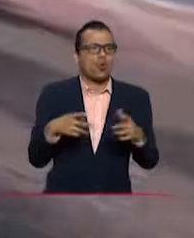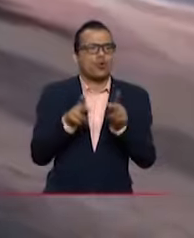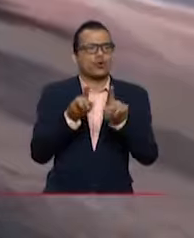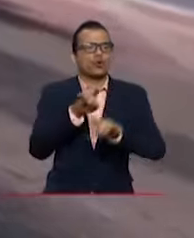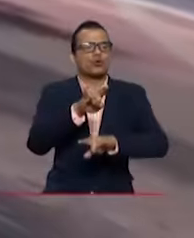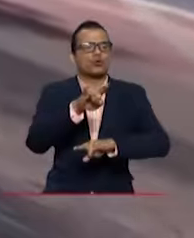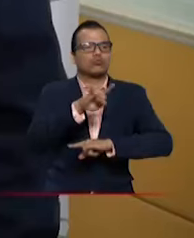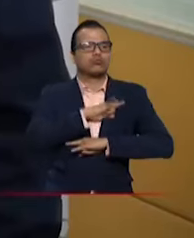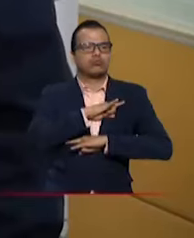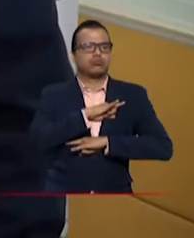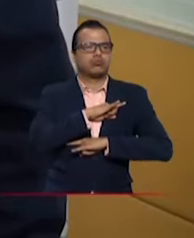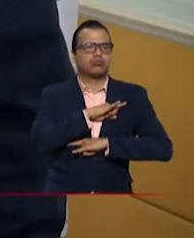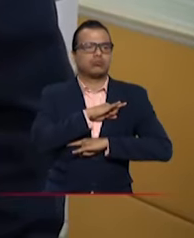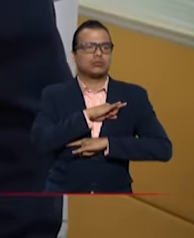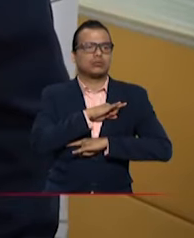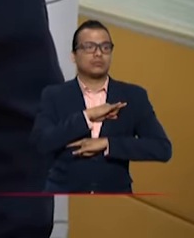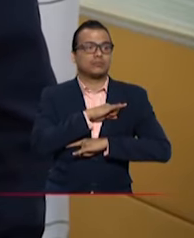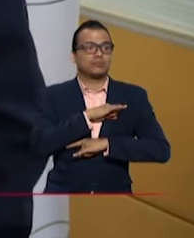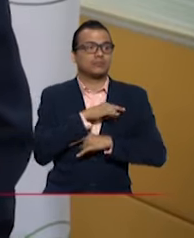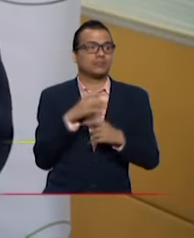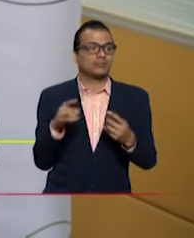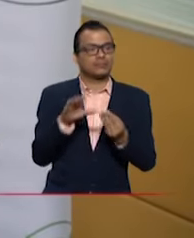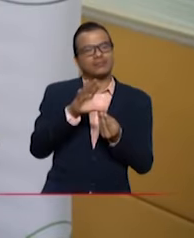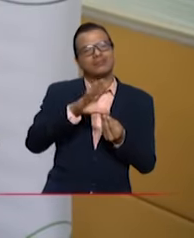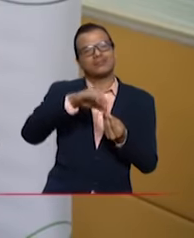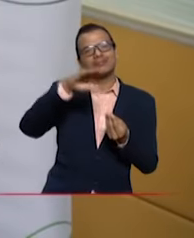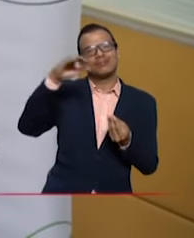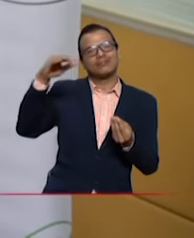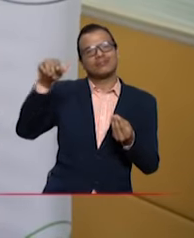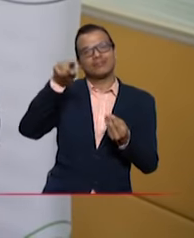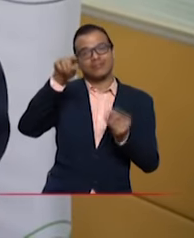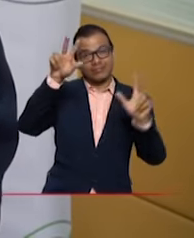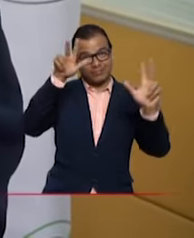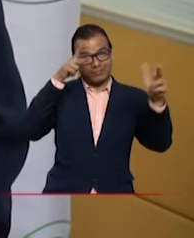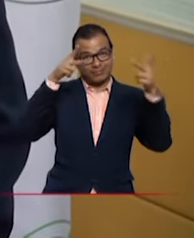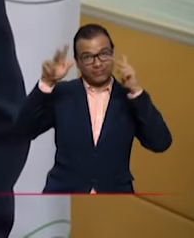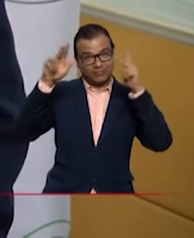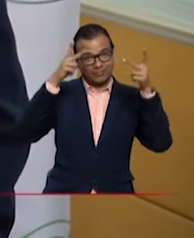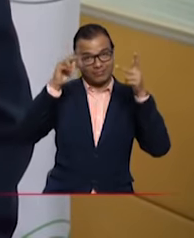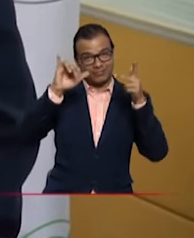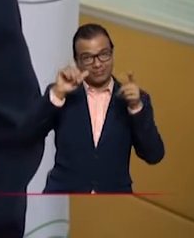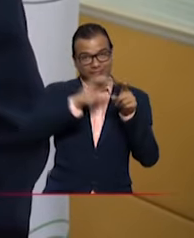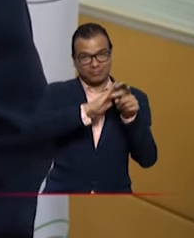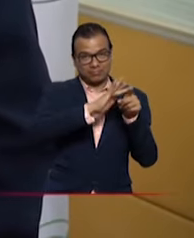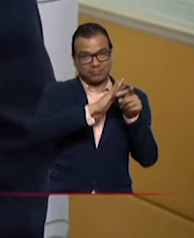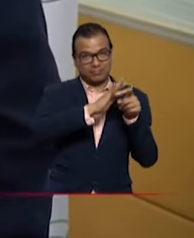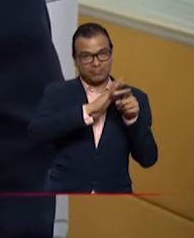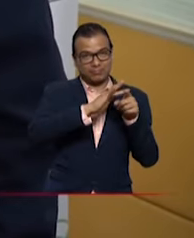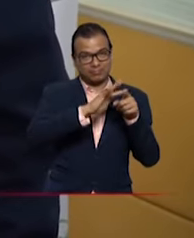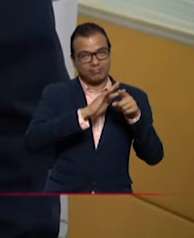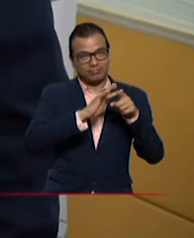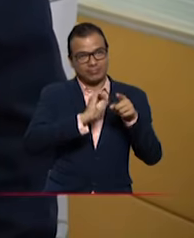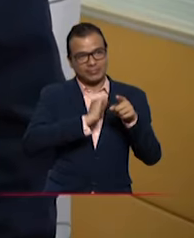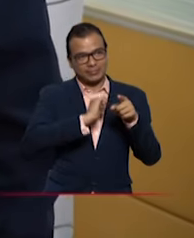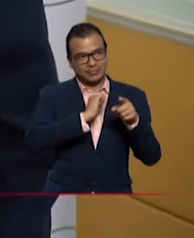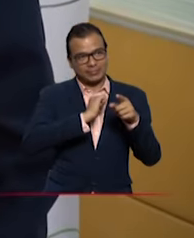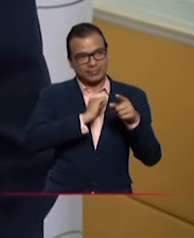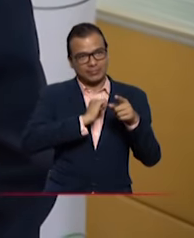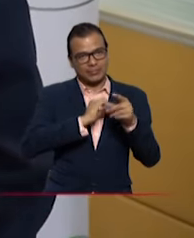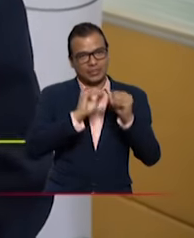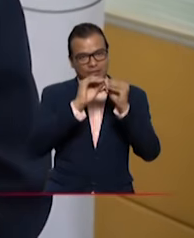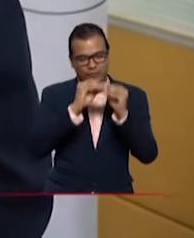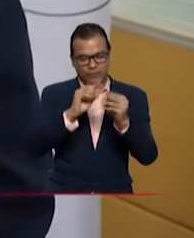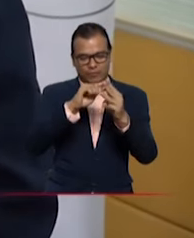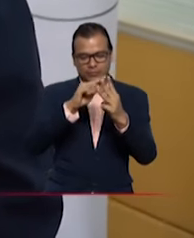los asistentes. La experiencia del Reino Alado es una experiencia básicamente con tres pilares. Uno de ellos es la búsqueda